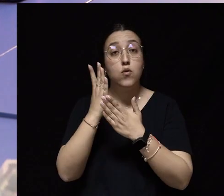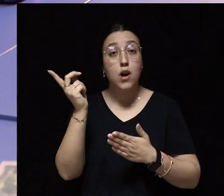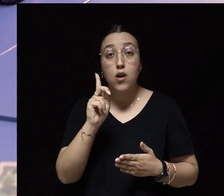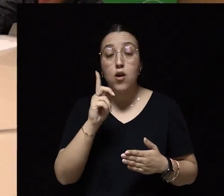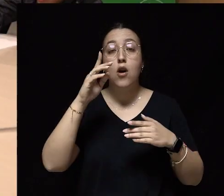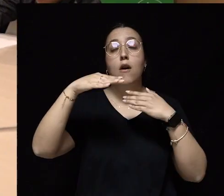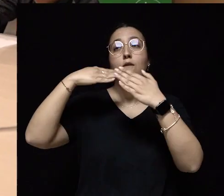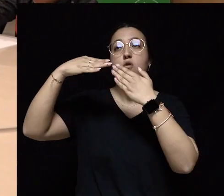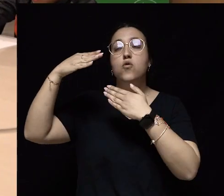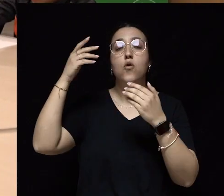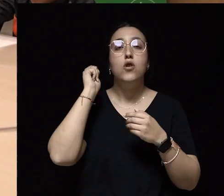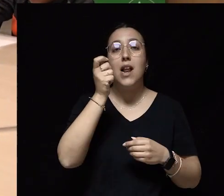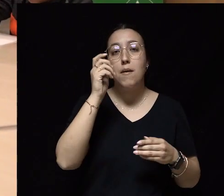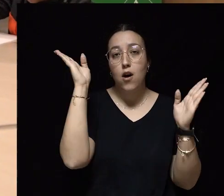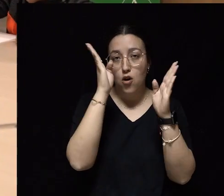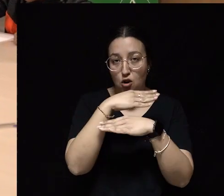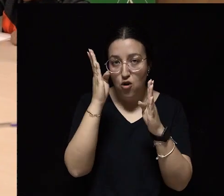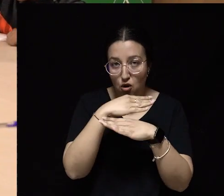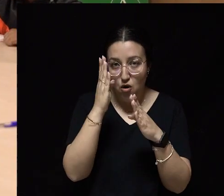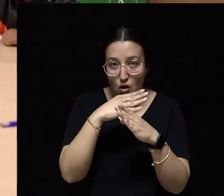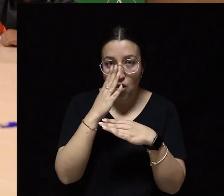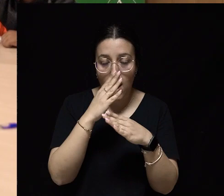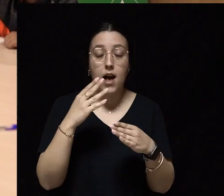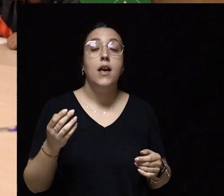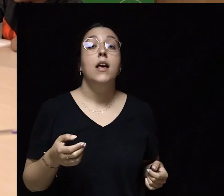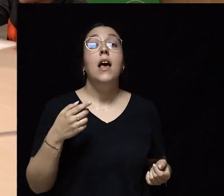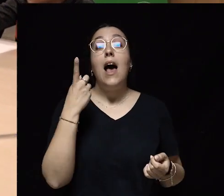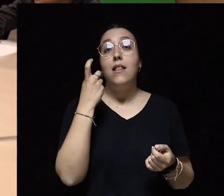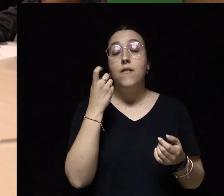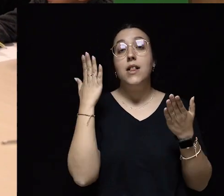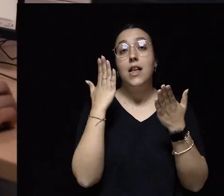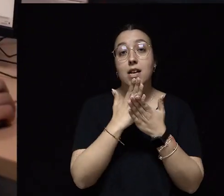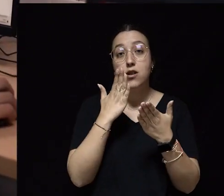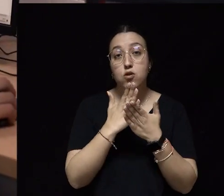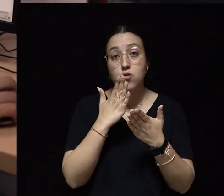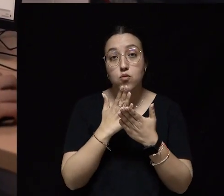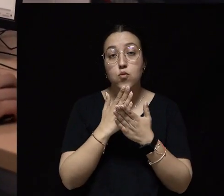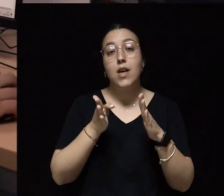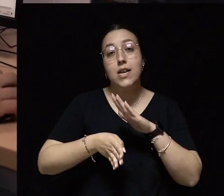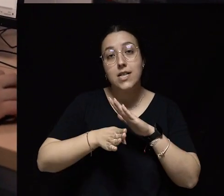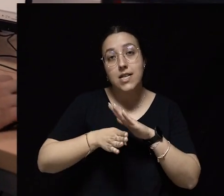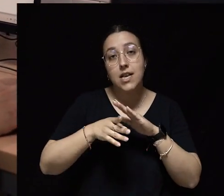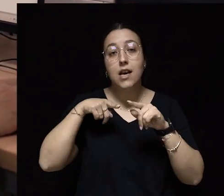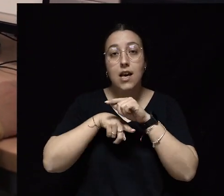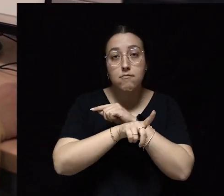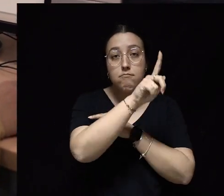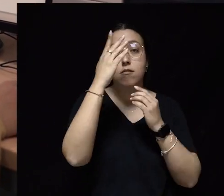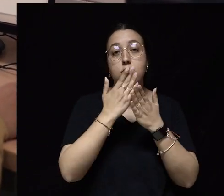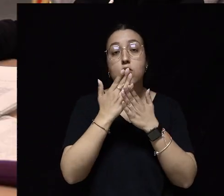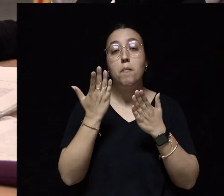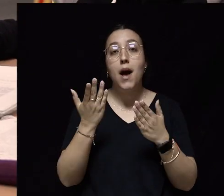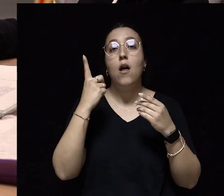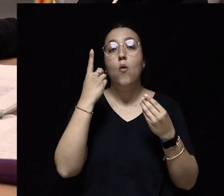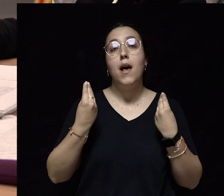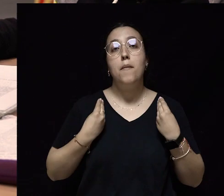dignidad ni continuar con estudios que les posibiliten un puesto de trabajo de mayor nivel, que garantice una vida para ser desarrollada